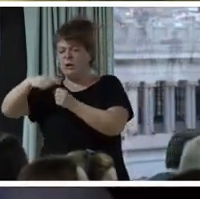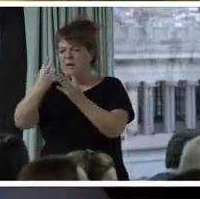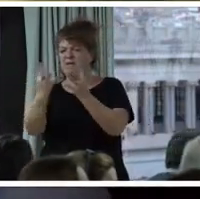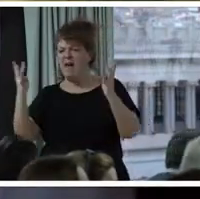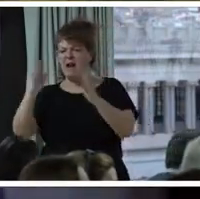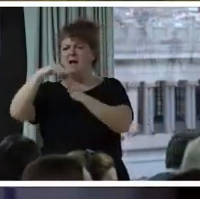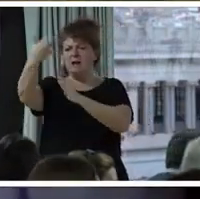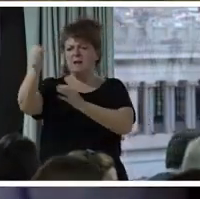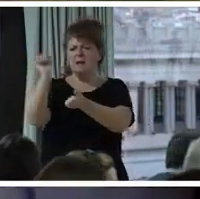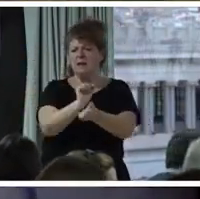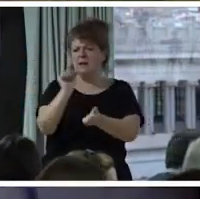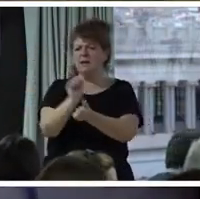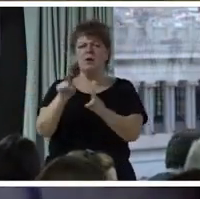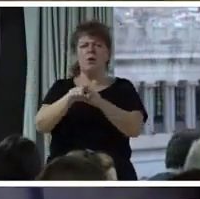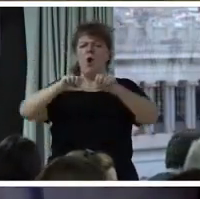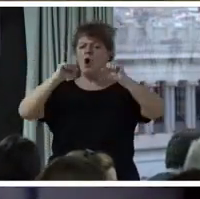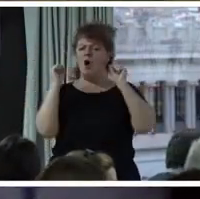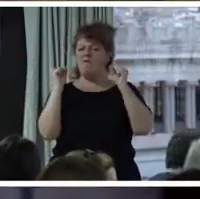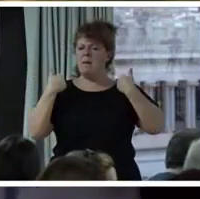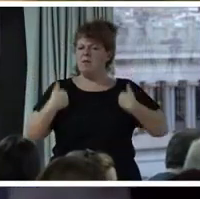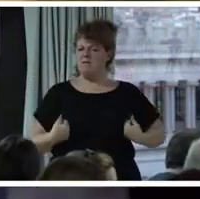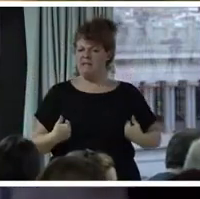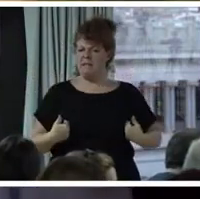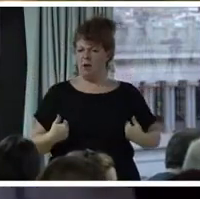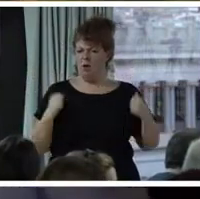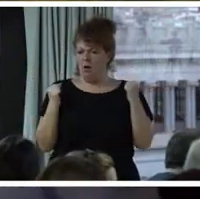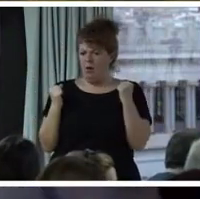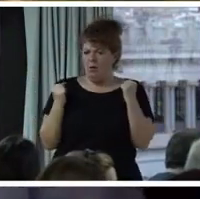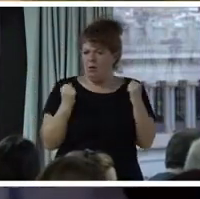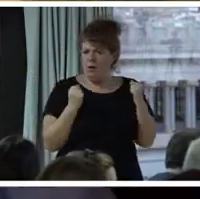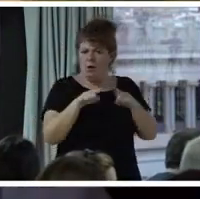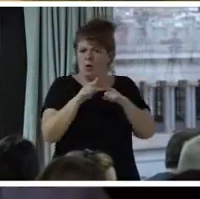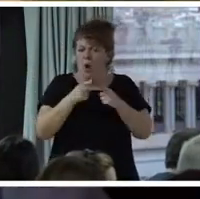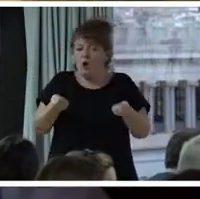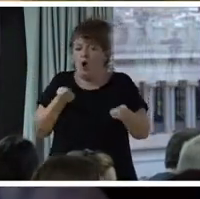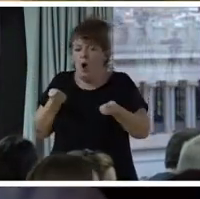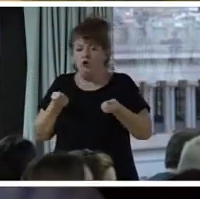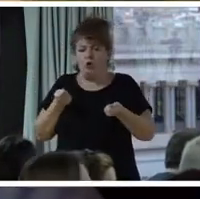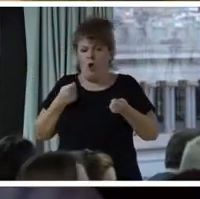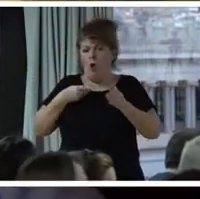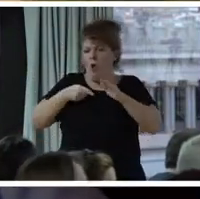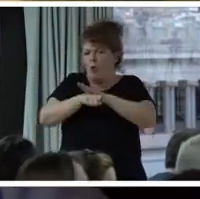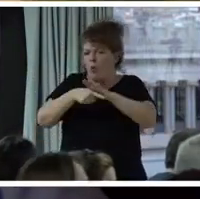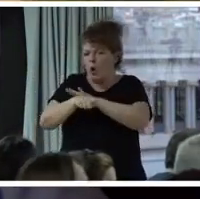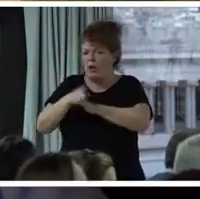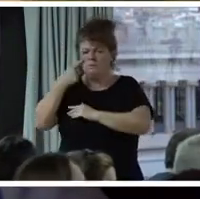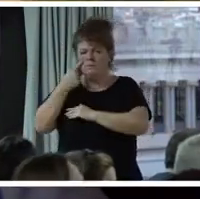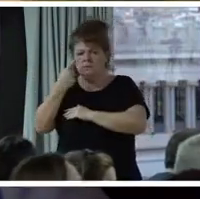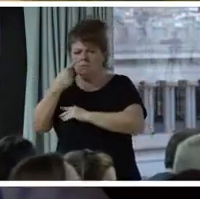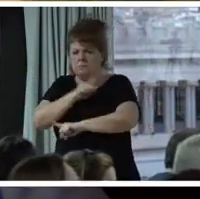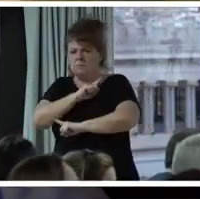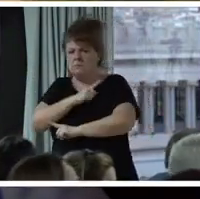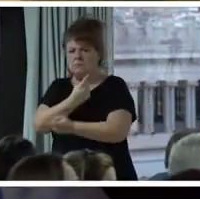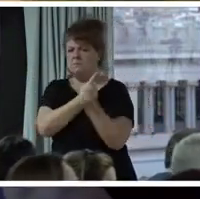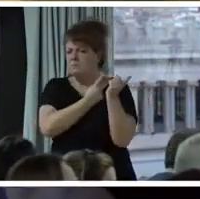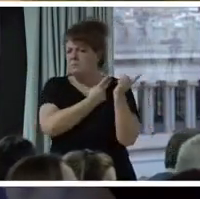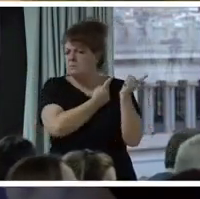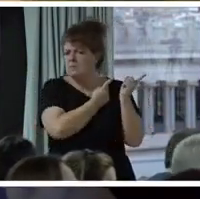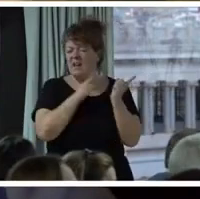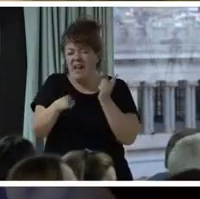rejas mediante el confinamiento físico el control burocrático y la omnipresente vigilancia este regimen